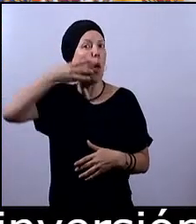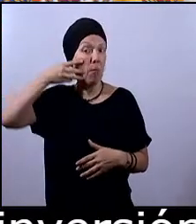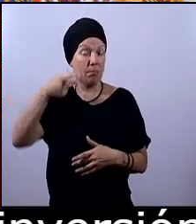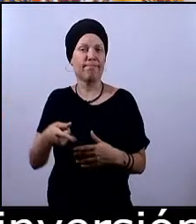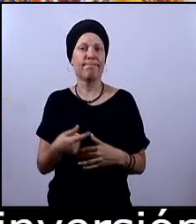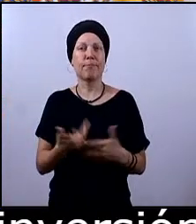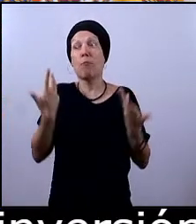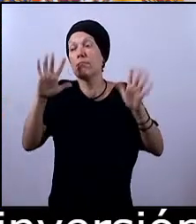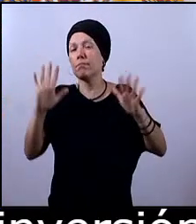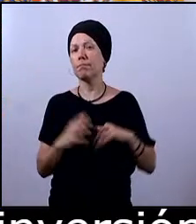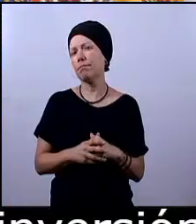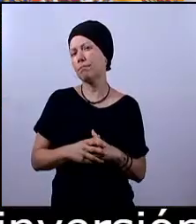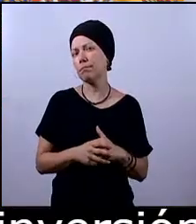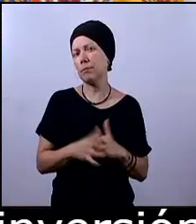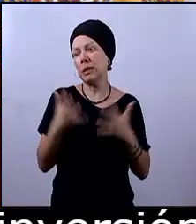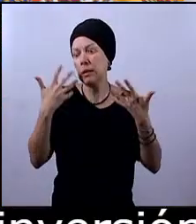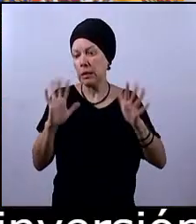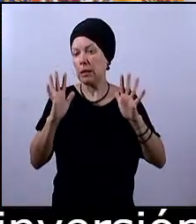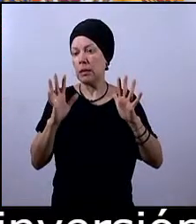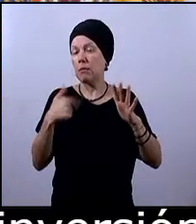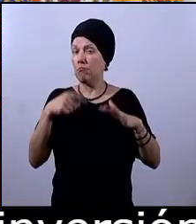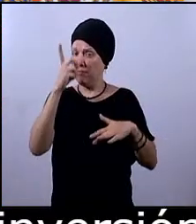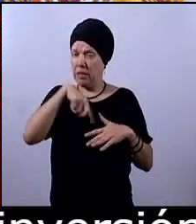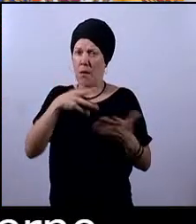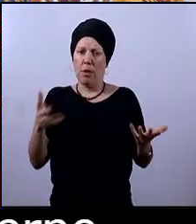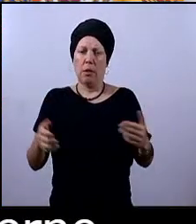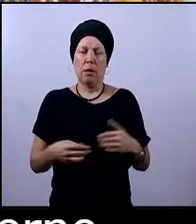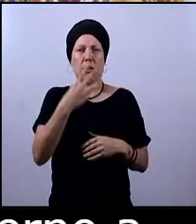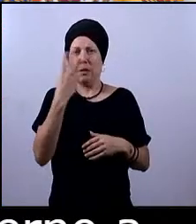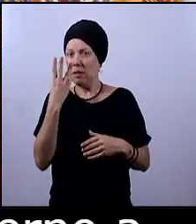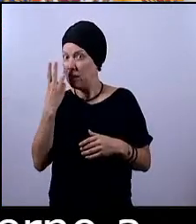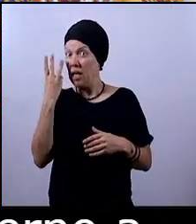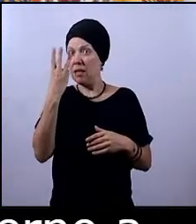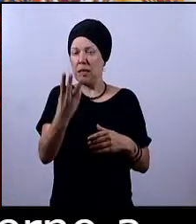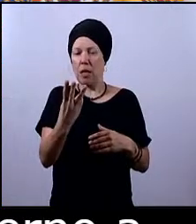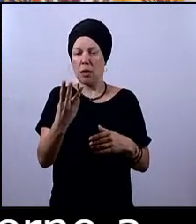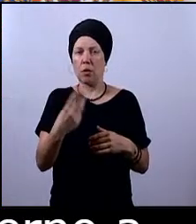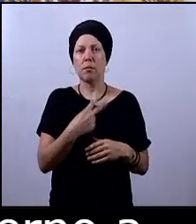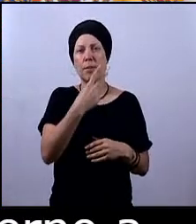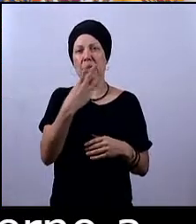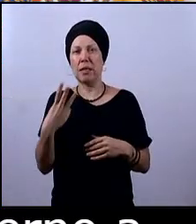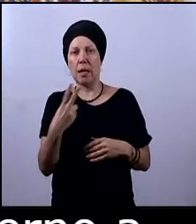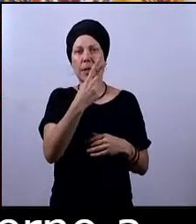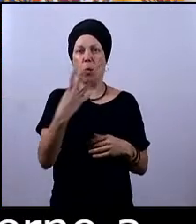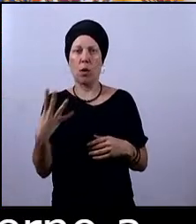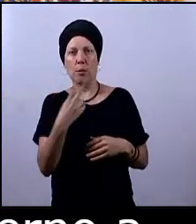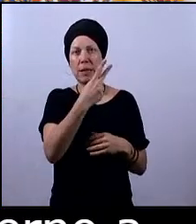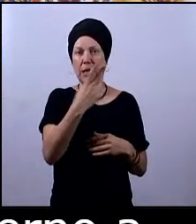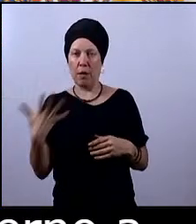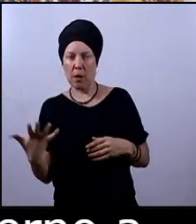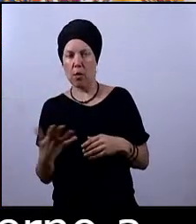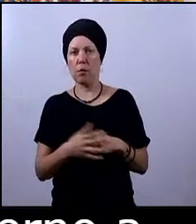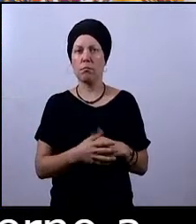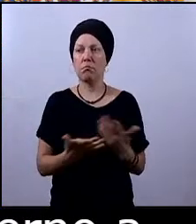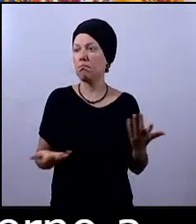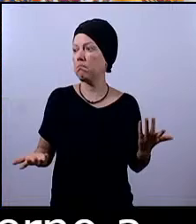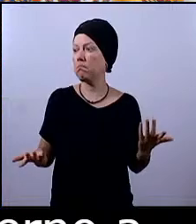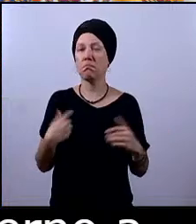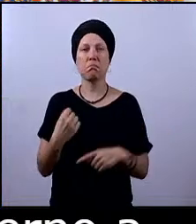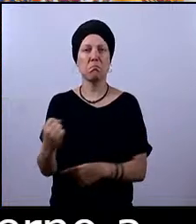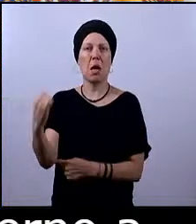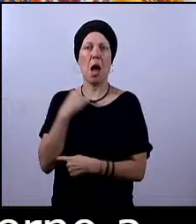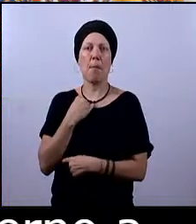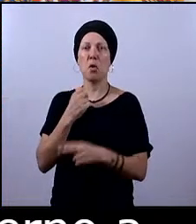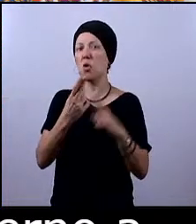a pesar de que, como saben, llevamos 3 años seguidos, 23, 24 y 25, sin recibir el apoyo